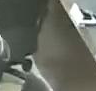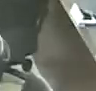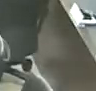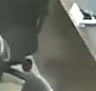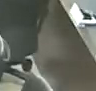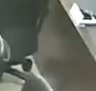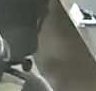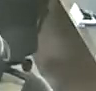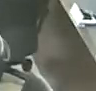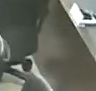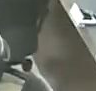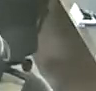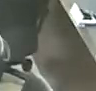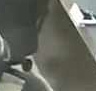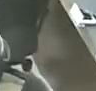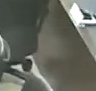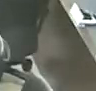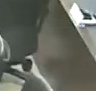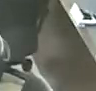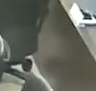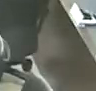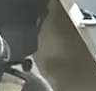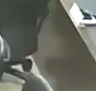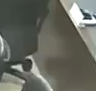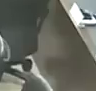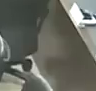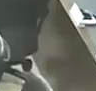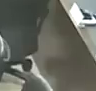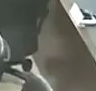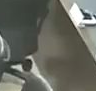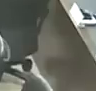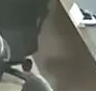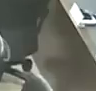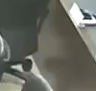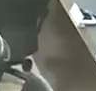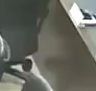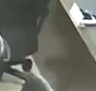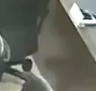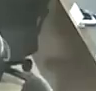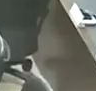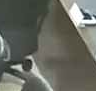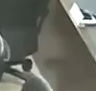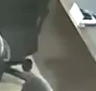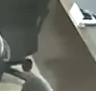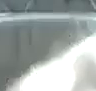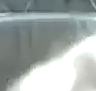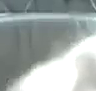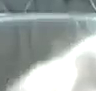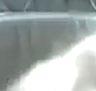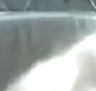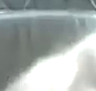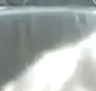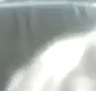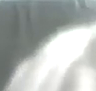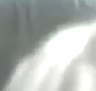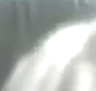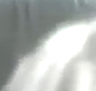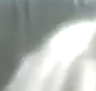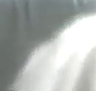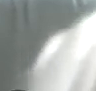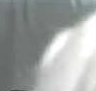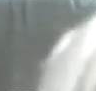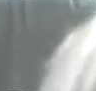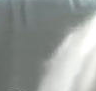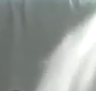a todos y a todas. Presidente, solicitamos en este momento poder diferir el debate de los